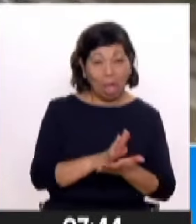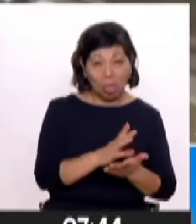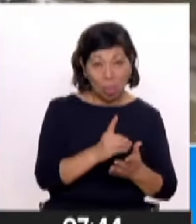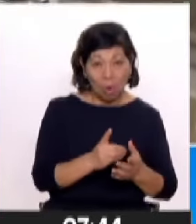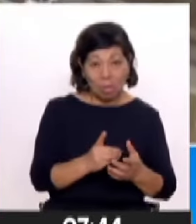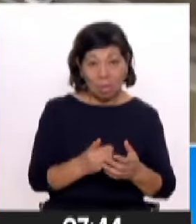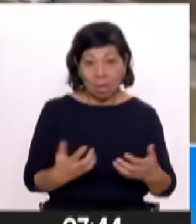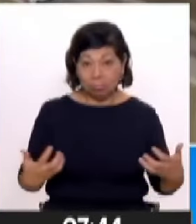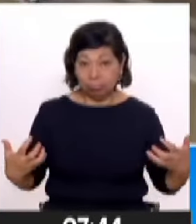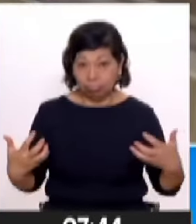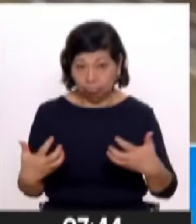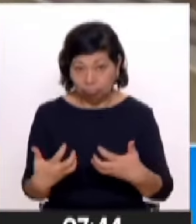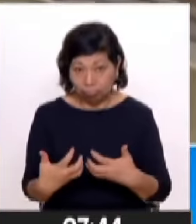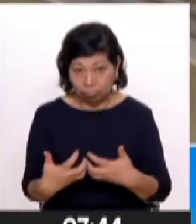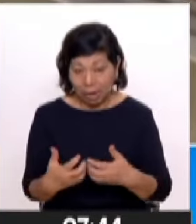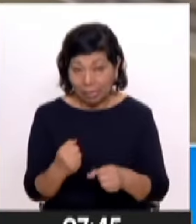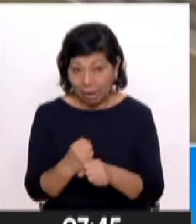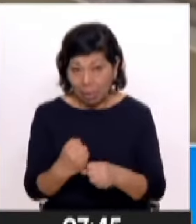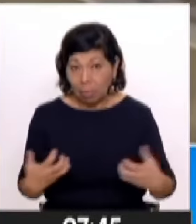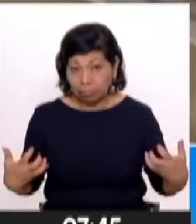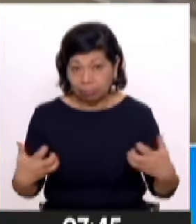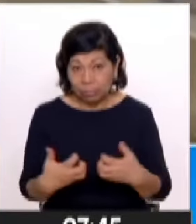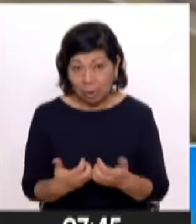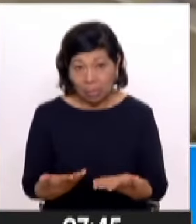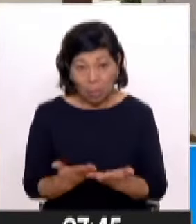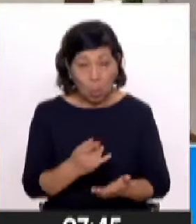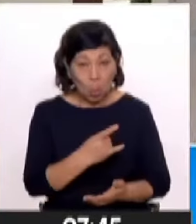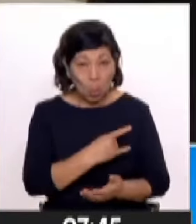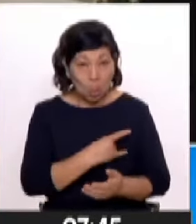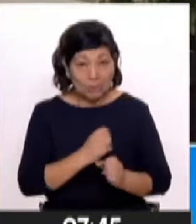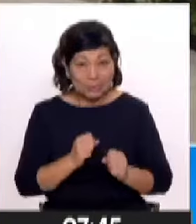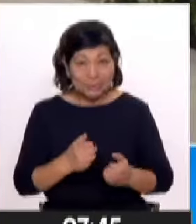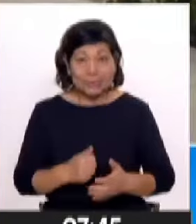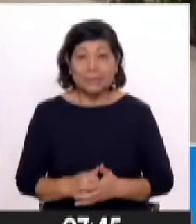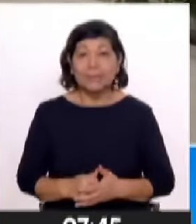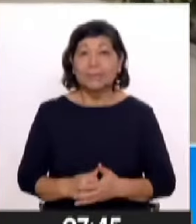llevar acciones en materia educativa universitaria,